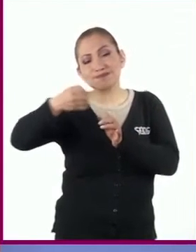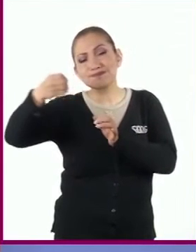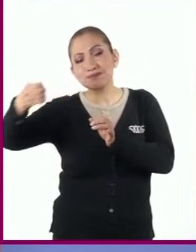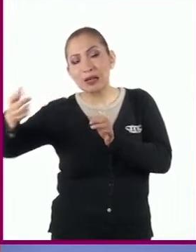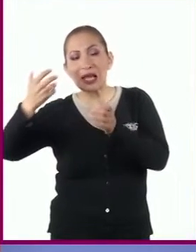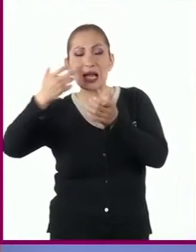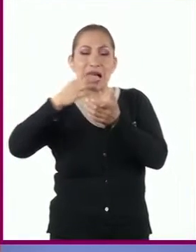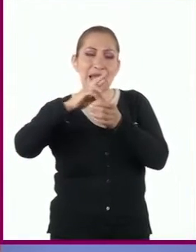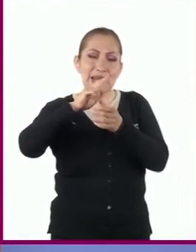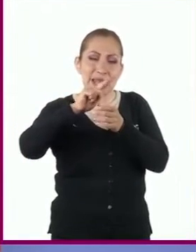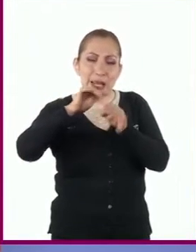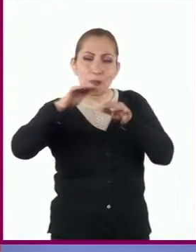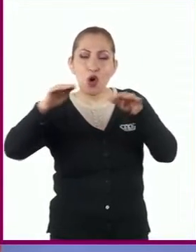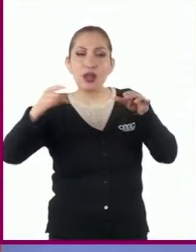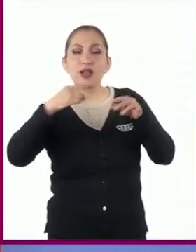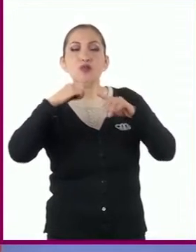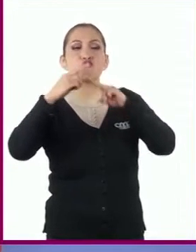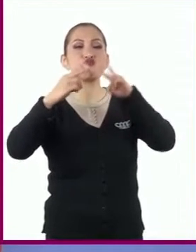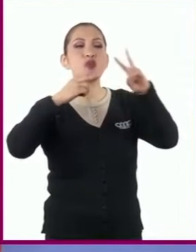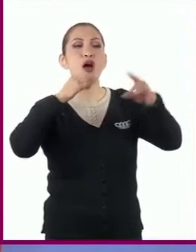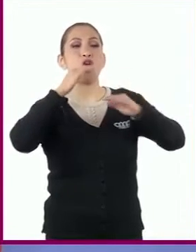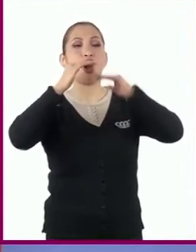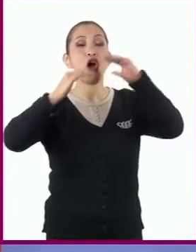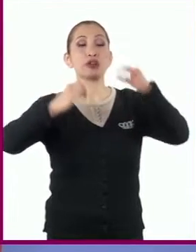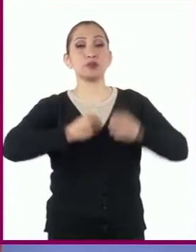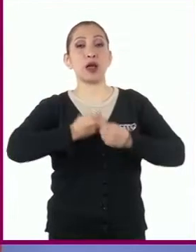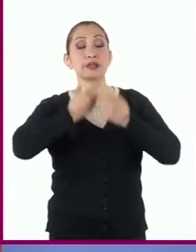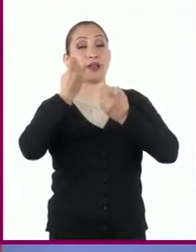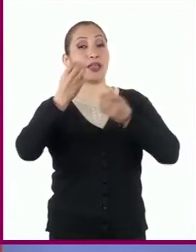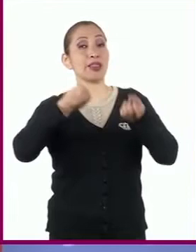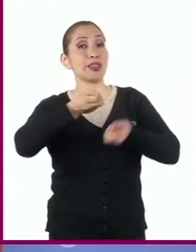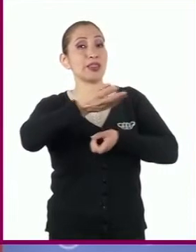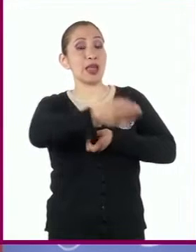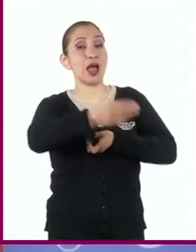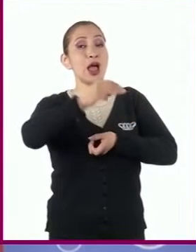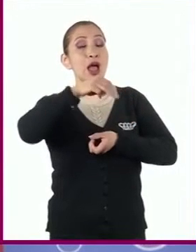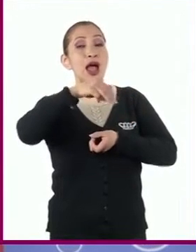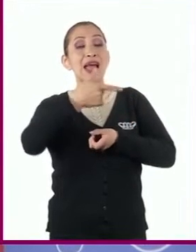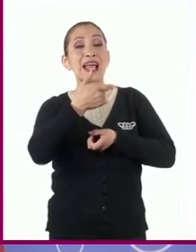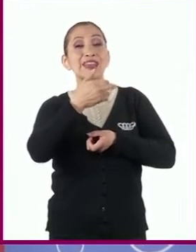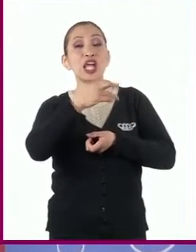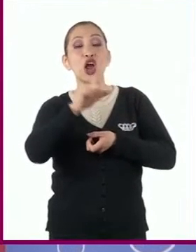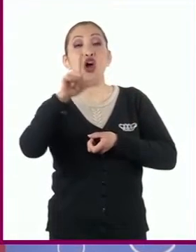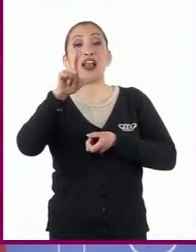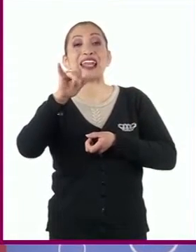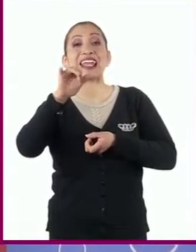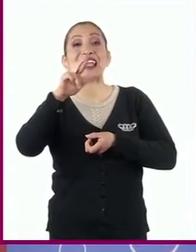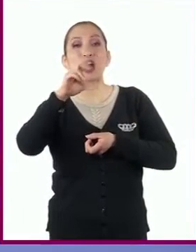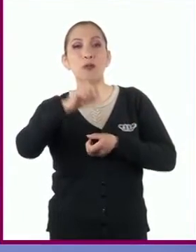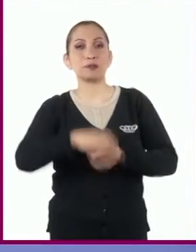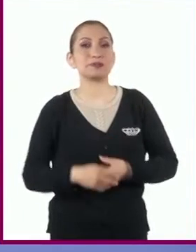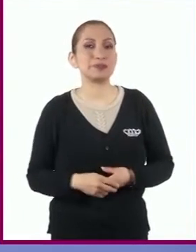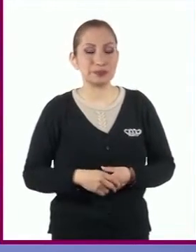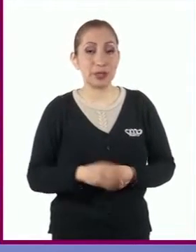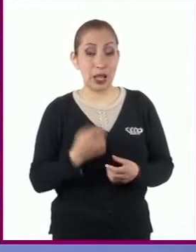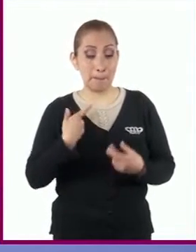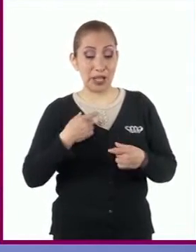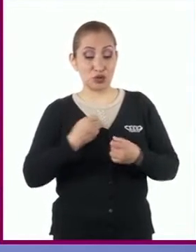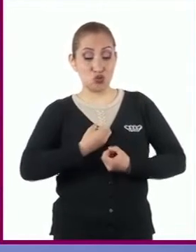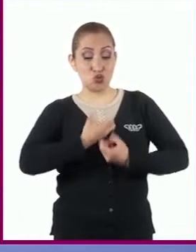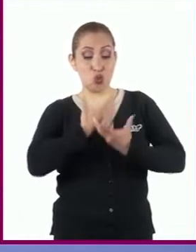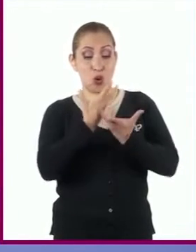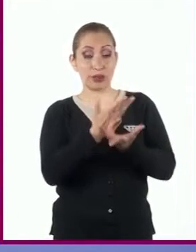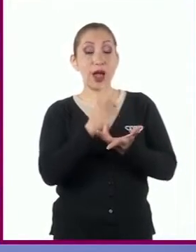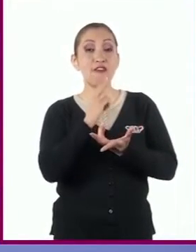ritmo y entonación, es que la poesía se le denominó como género lírico. El poeta usa